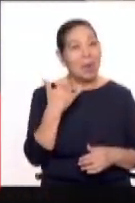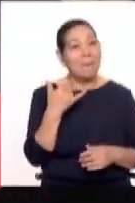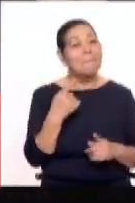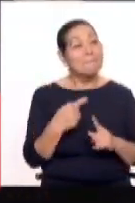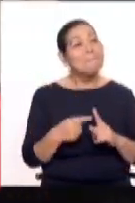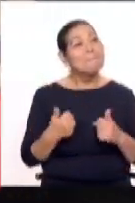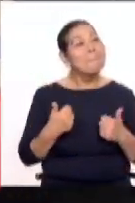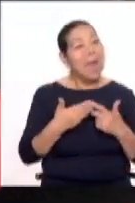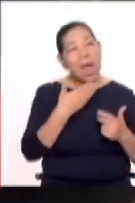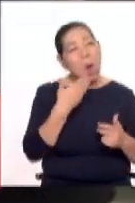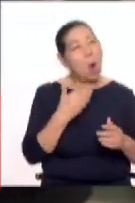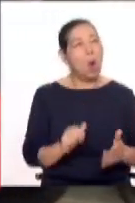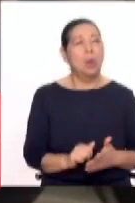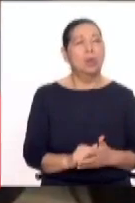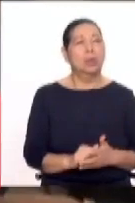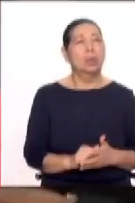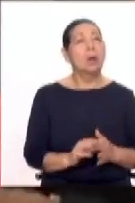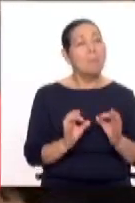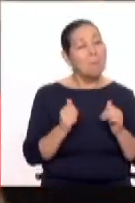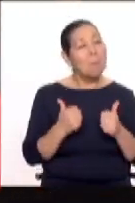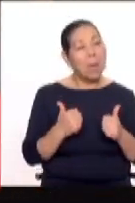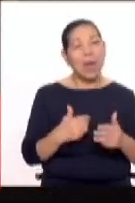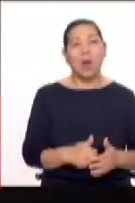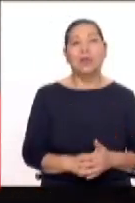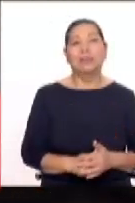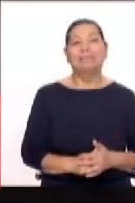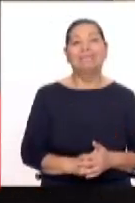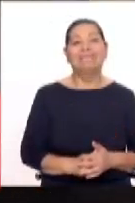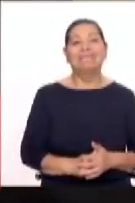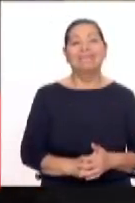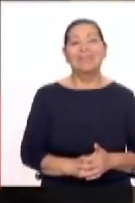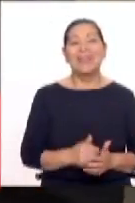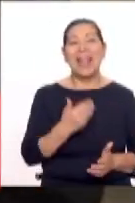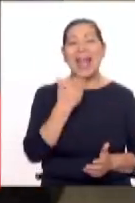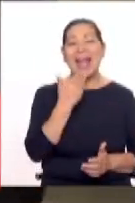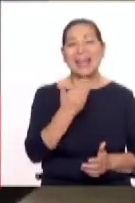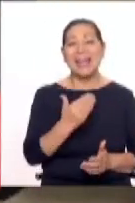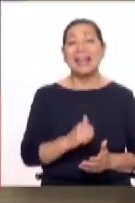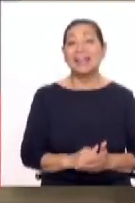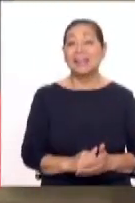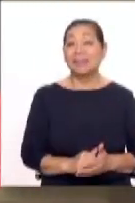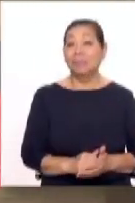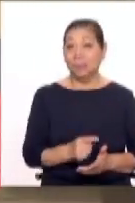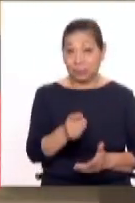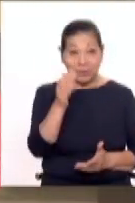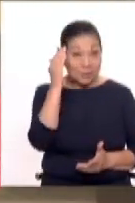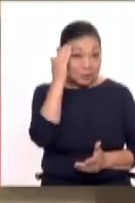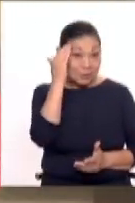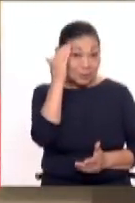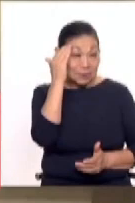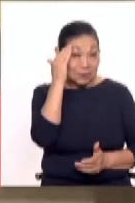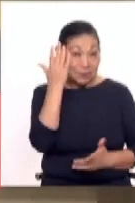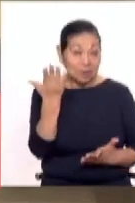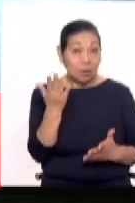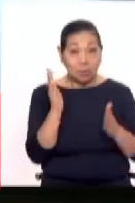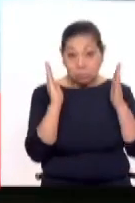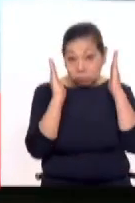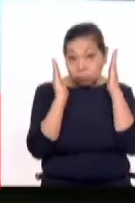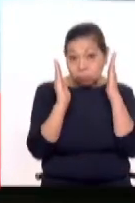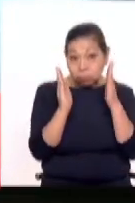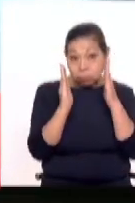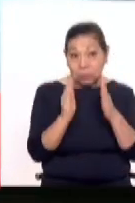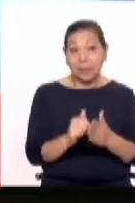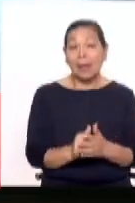emails válidos, celulares en buenas condiciones. Bien, muchísimas gracias. Bien, Omar, María Fernanda, a estar muy atentos